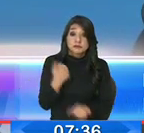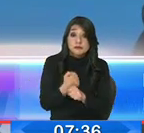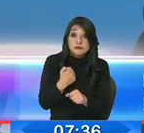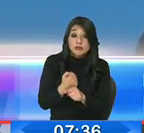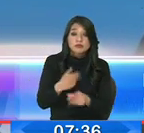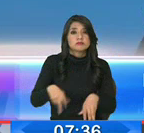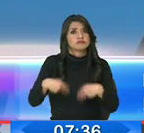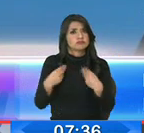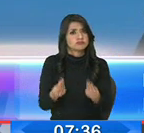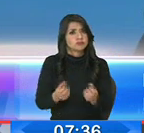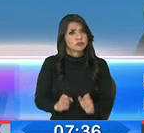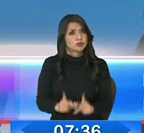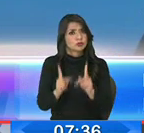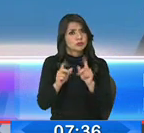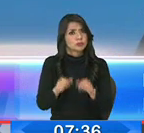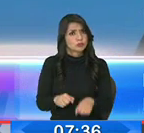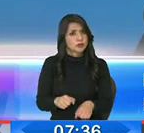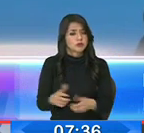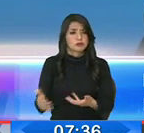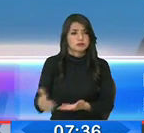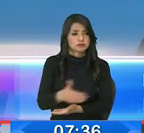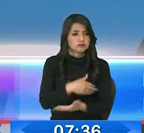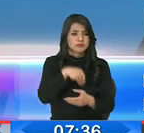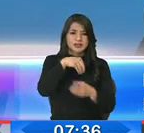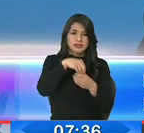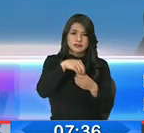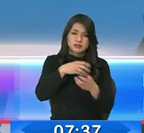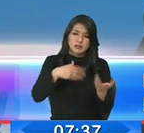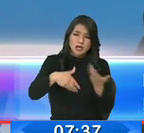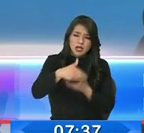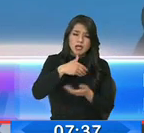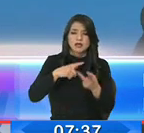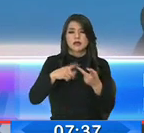brindarles oportunidades de reciclaje intelectual,